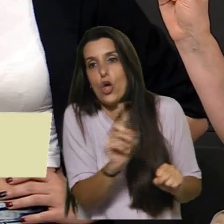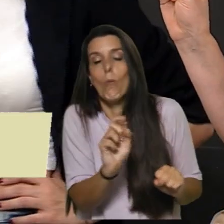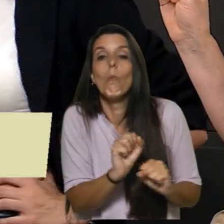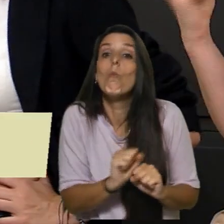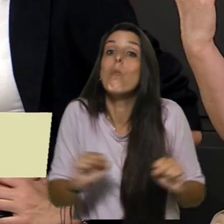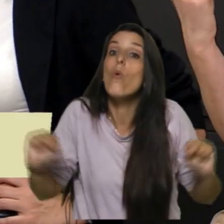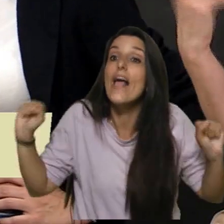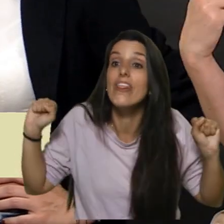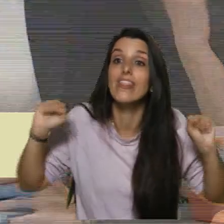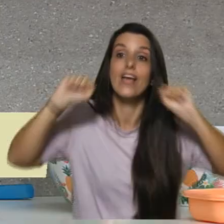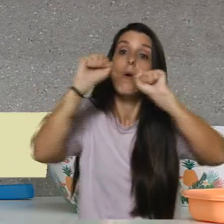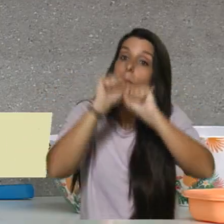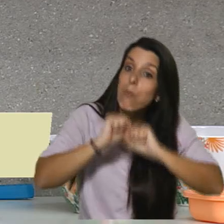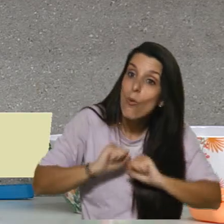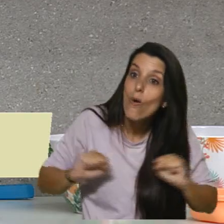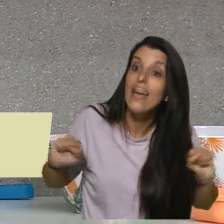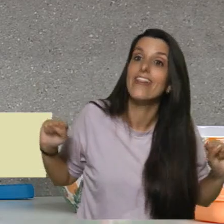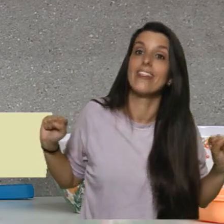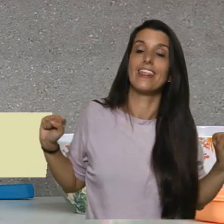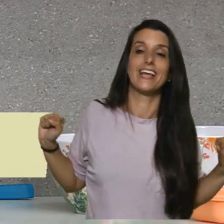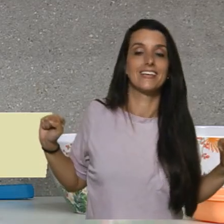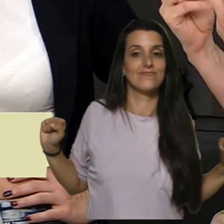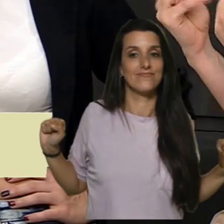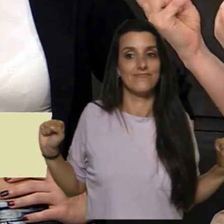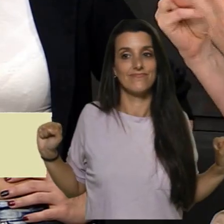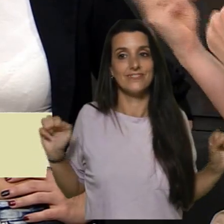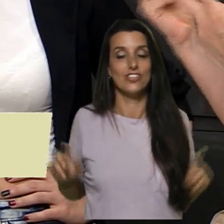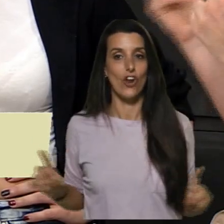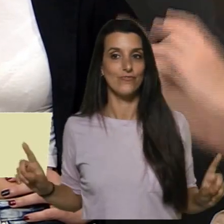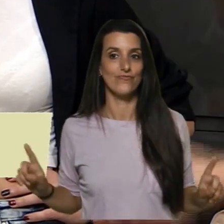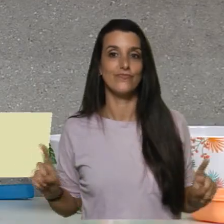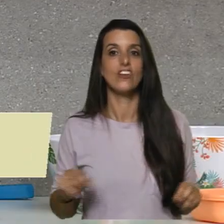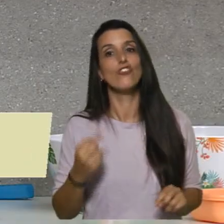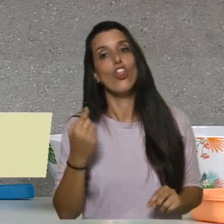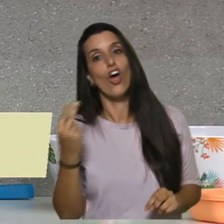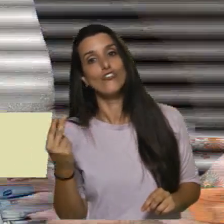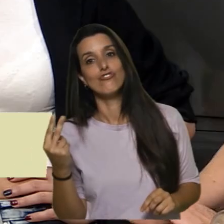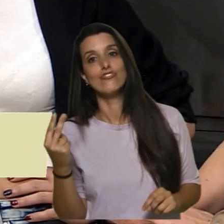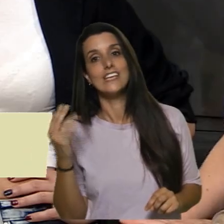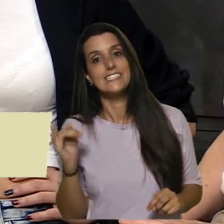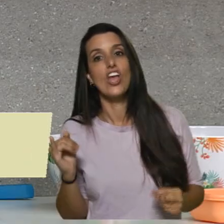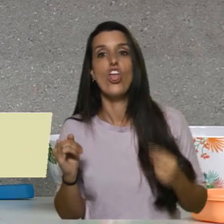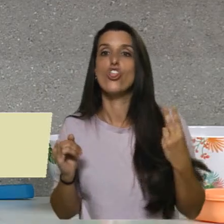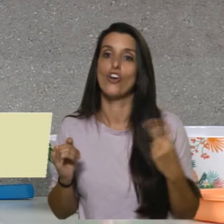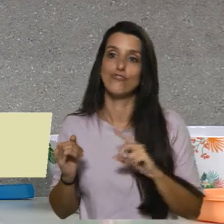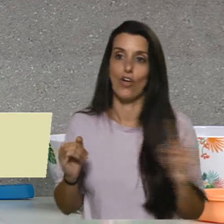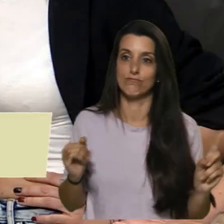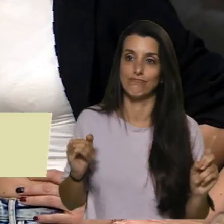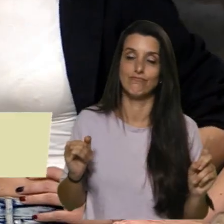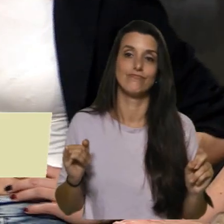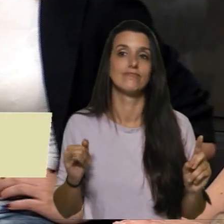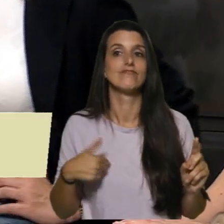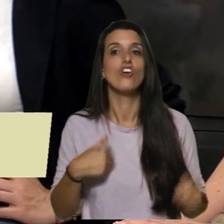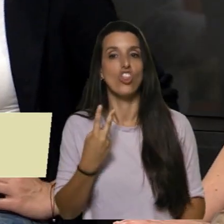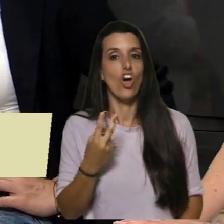es fundamental lavar, esto. Está todo bien. Me gusta. Yo ahora, ¿podés hacer? Dos y dos. Dos de y lo dos. Que contestaste, sos dos y una dos. Persona media. Yo estoy con